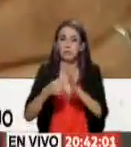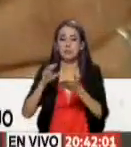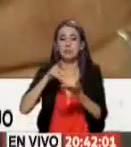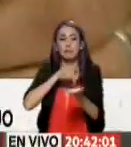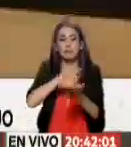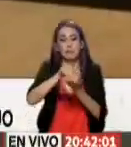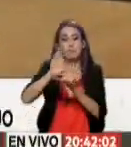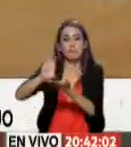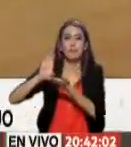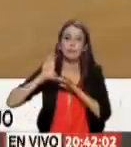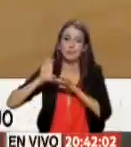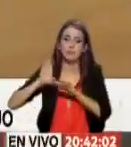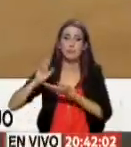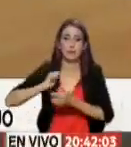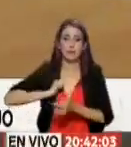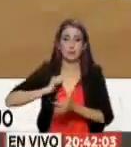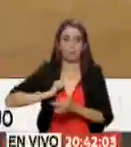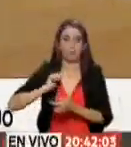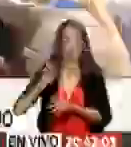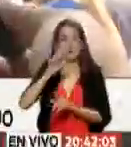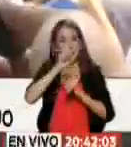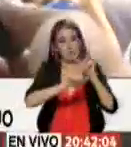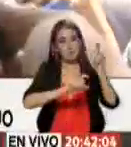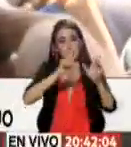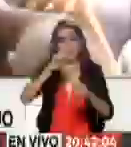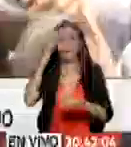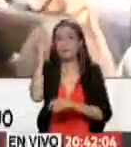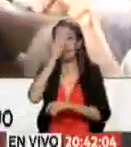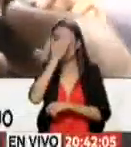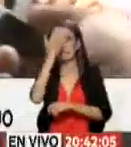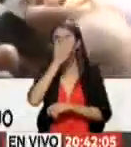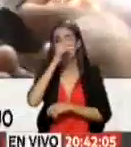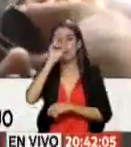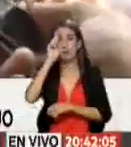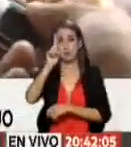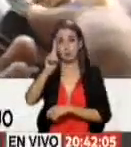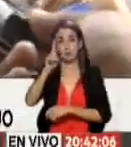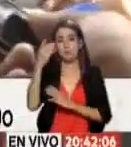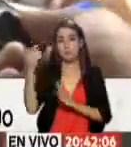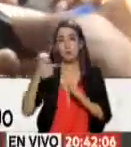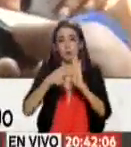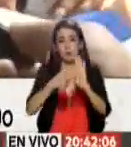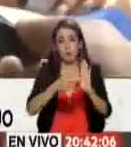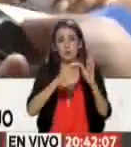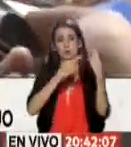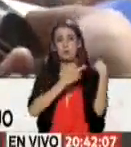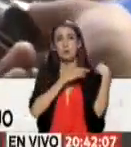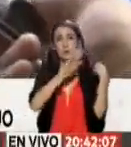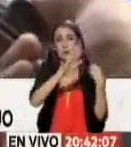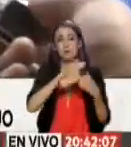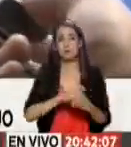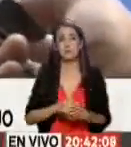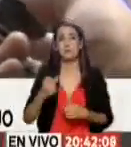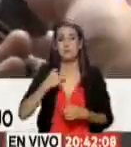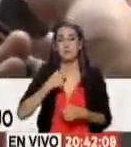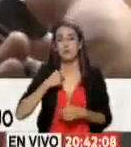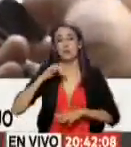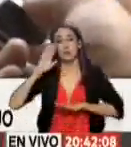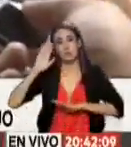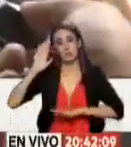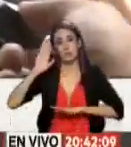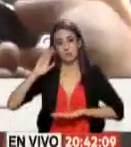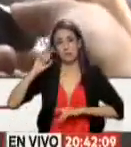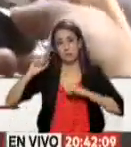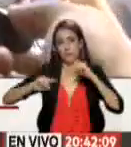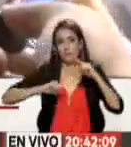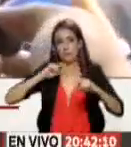y remuneraciones a los empleados de Canal 1, el ministro de Trabajo exhortó. Lo que sí puedo comprometerme es que inmediatamente que